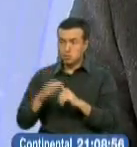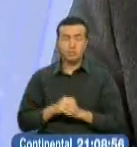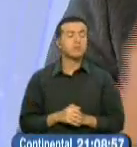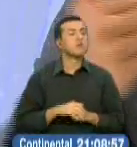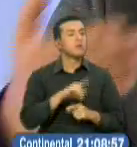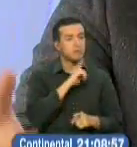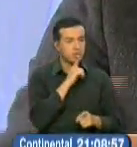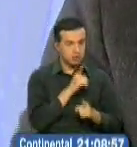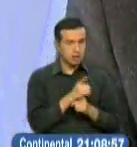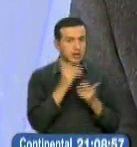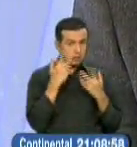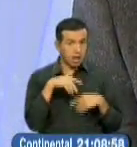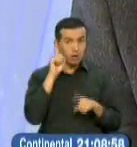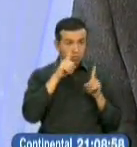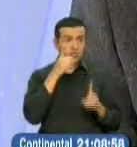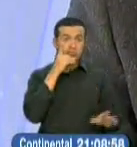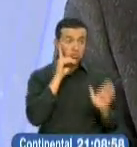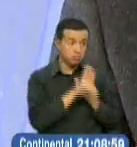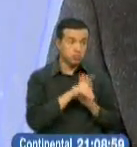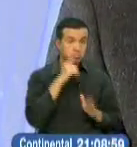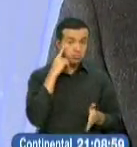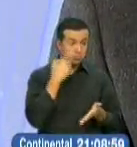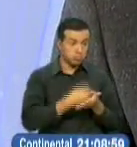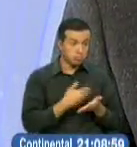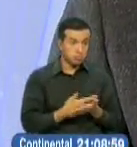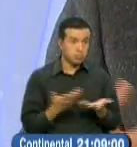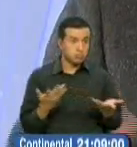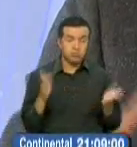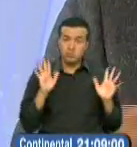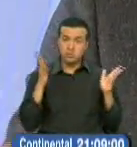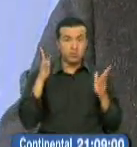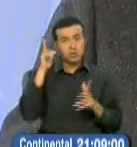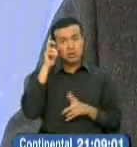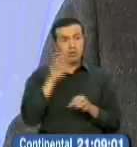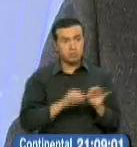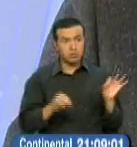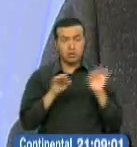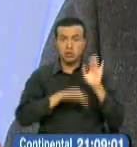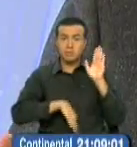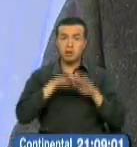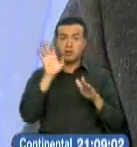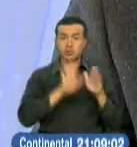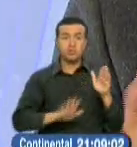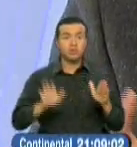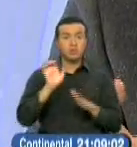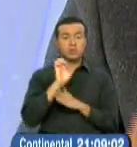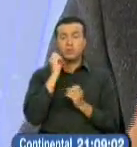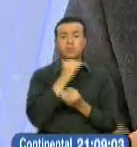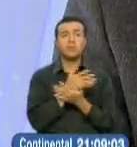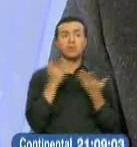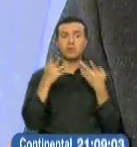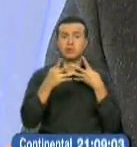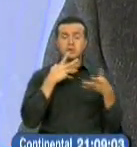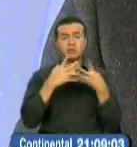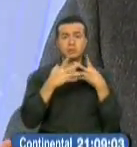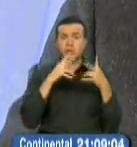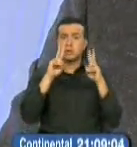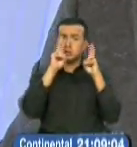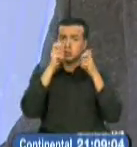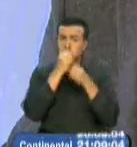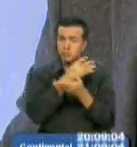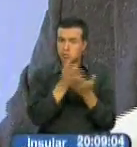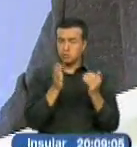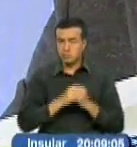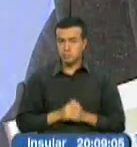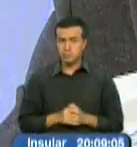bien existe la posibilidad de impugnación, en lo absoluto, Sofía, porque yo creo que lo más importante con el país es justamente la transparencia con respecto a la